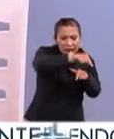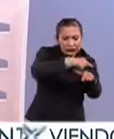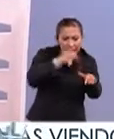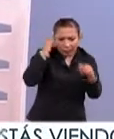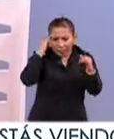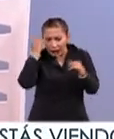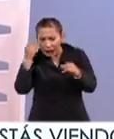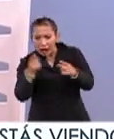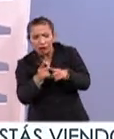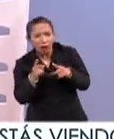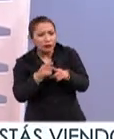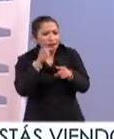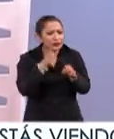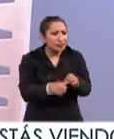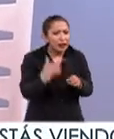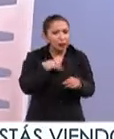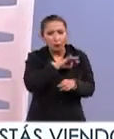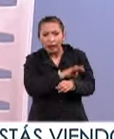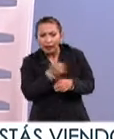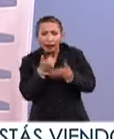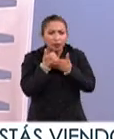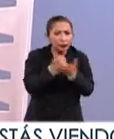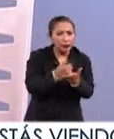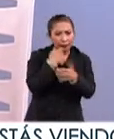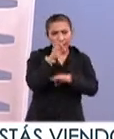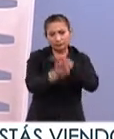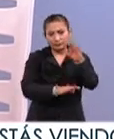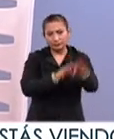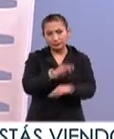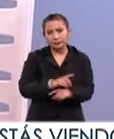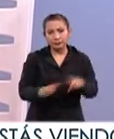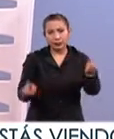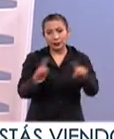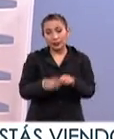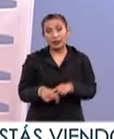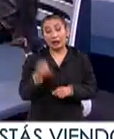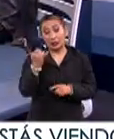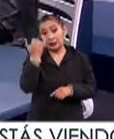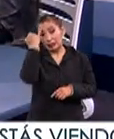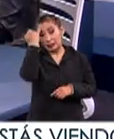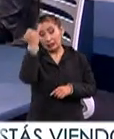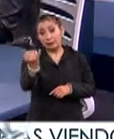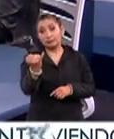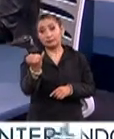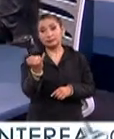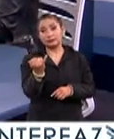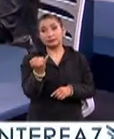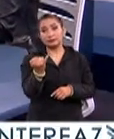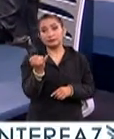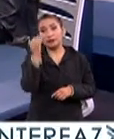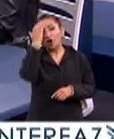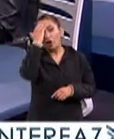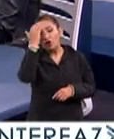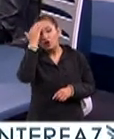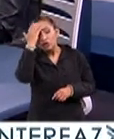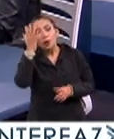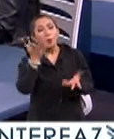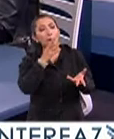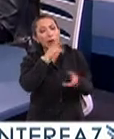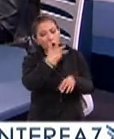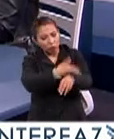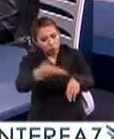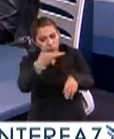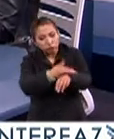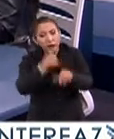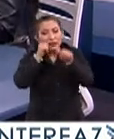viendo cuáles son las posibilidades que se tienen para atender estas diferencias. Sí, la idea es esa, que se conozca, que se mejore y